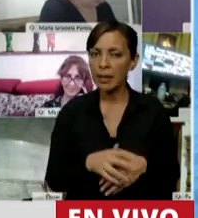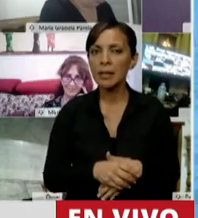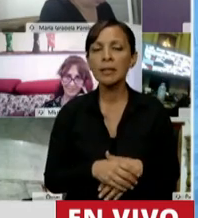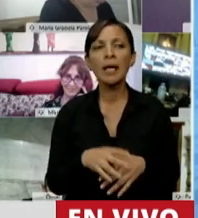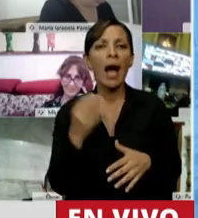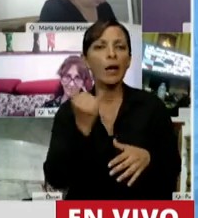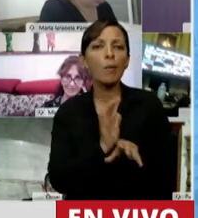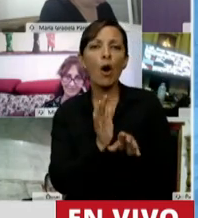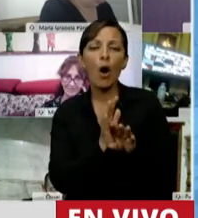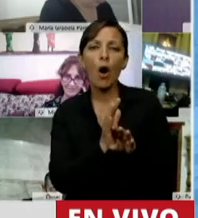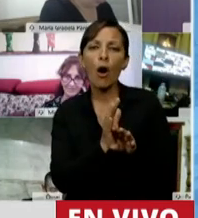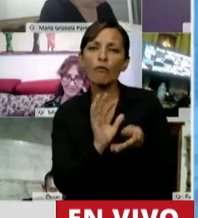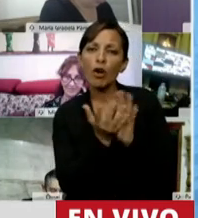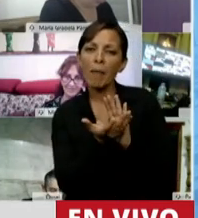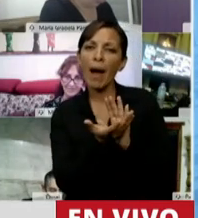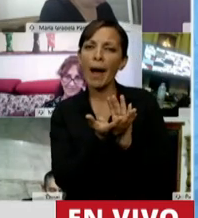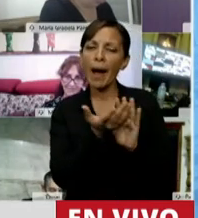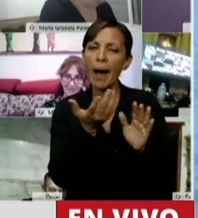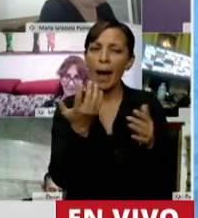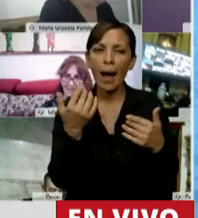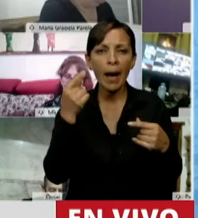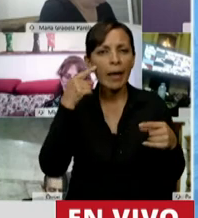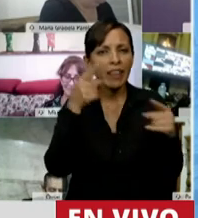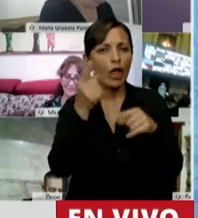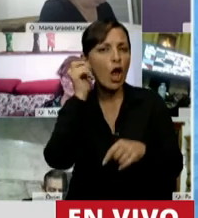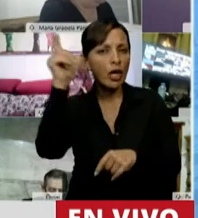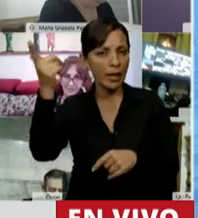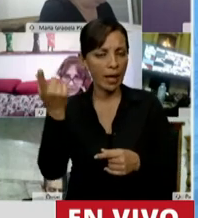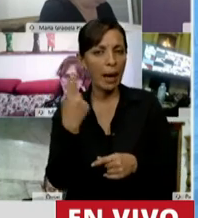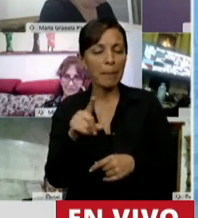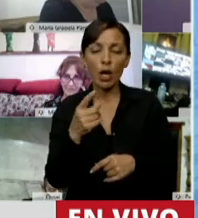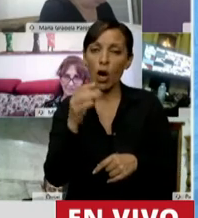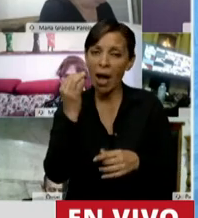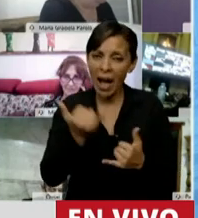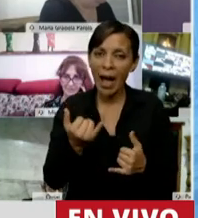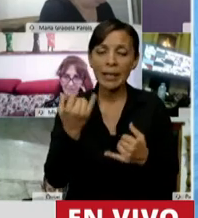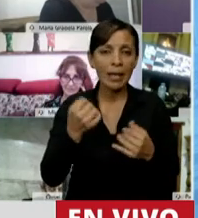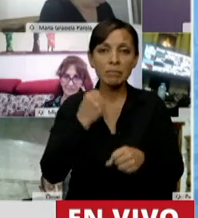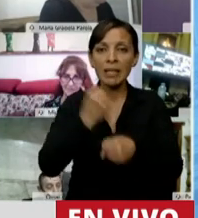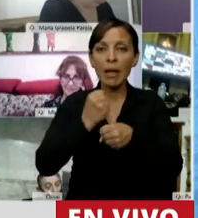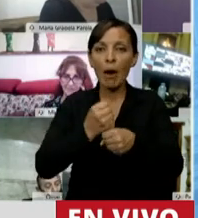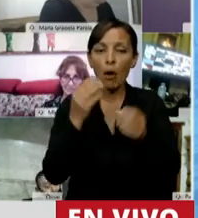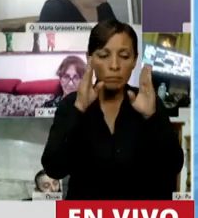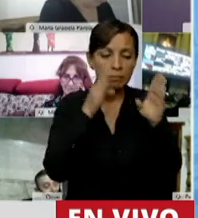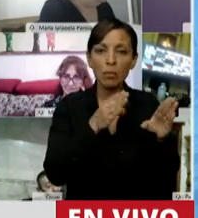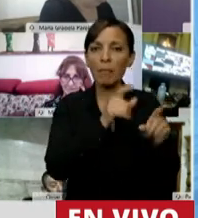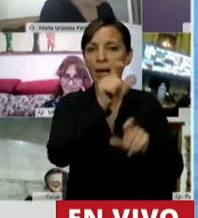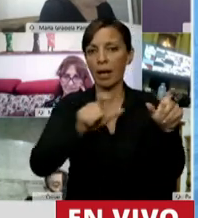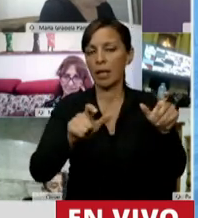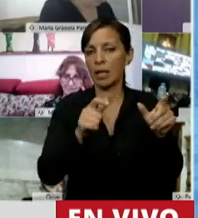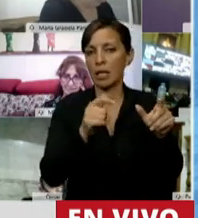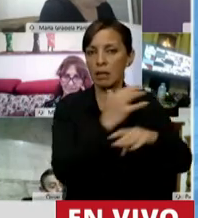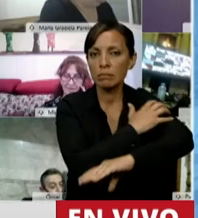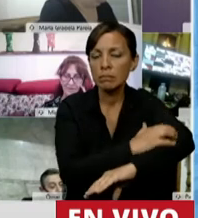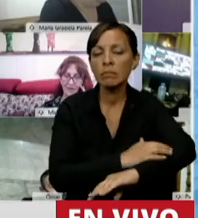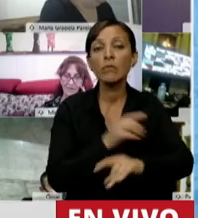cierto romanticismo, cierto sesgo ideológico. Lo que tenemos claro es que tenemos que trabajar para los que menos tienen. Y en ese